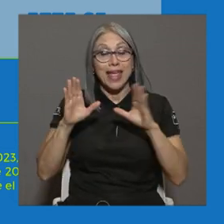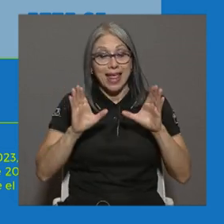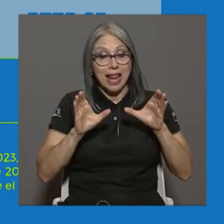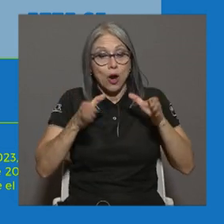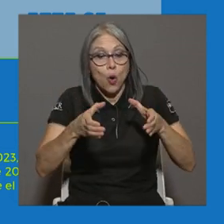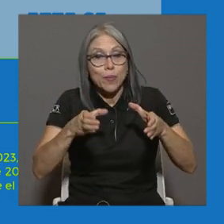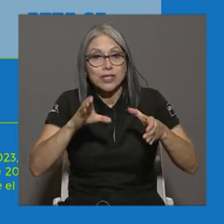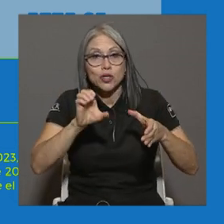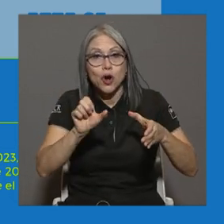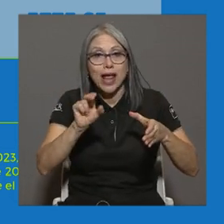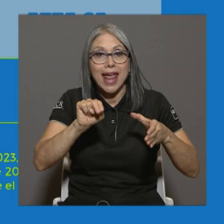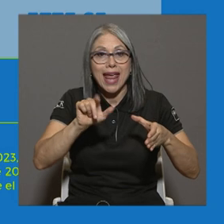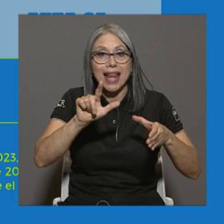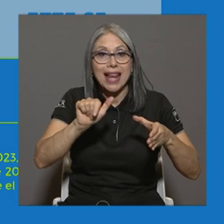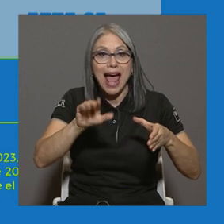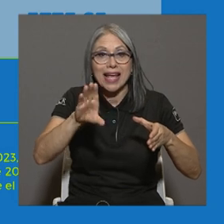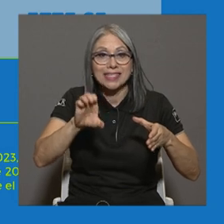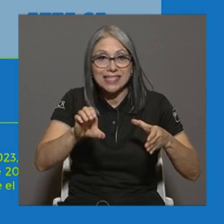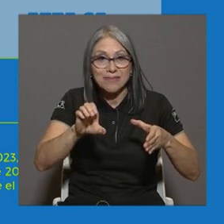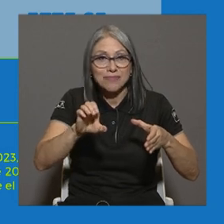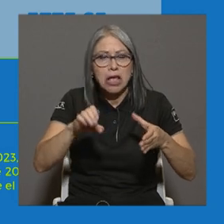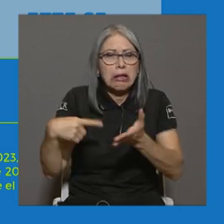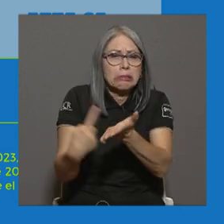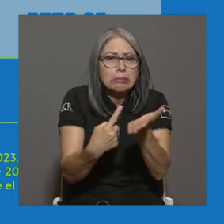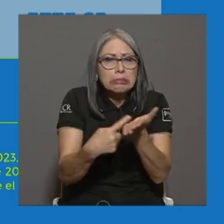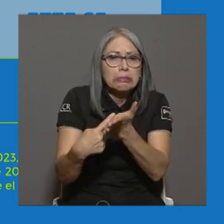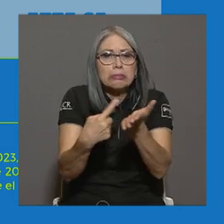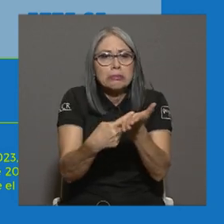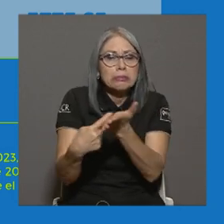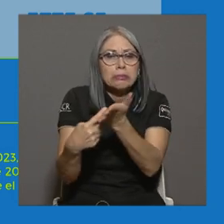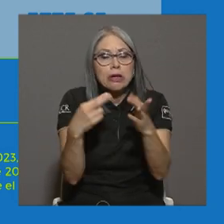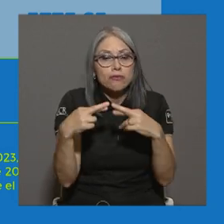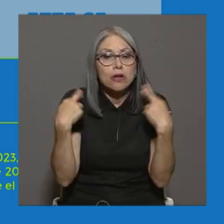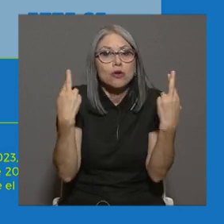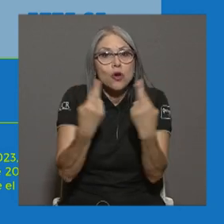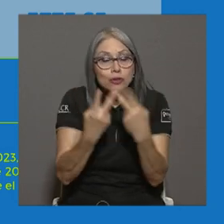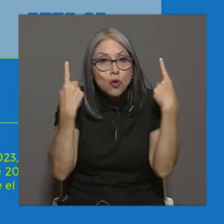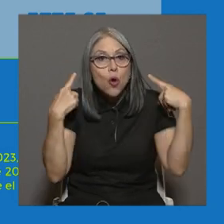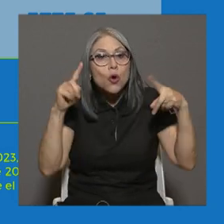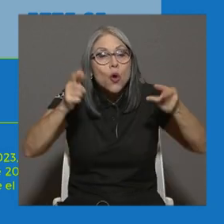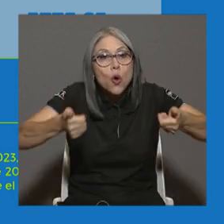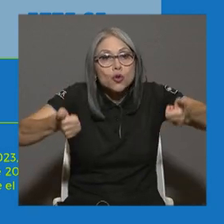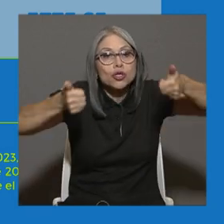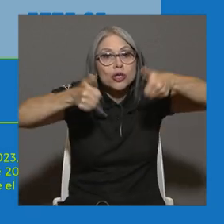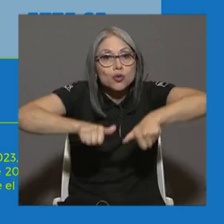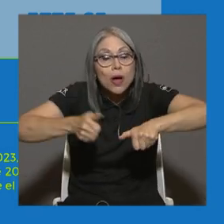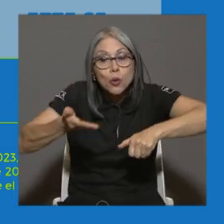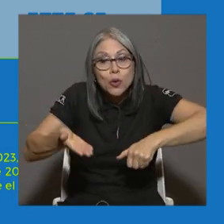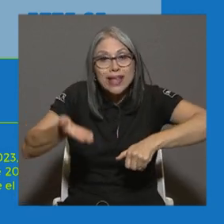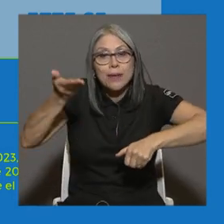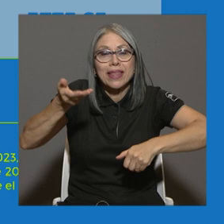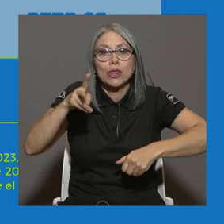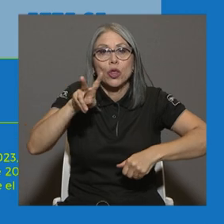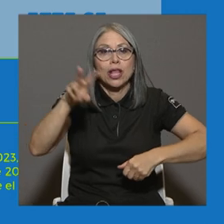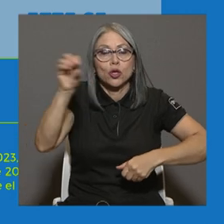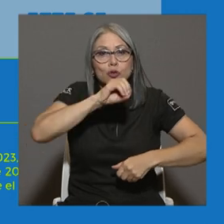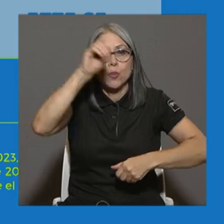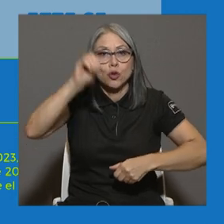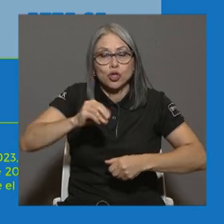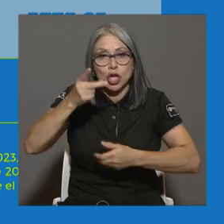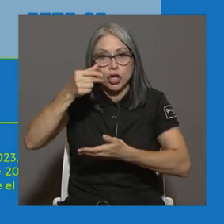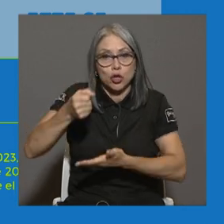Enlace, después de intensas sesiones, se logró consensuar un incremento del